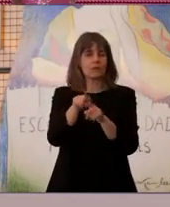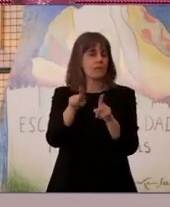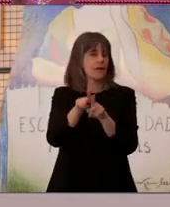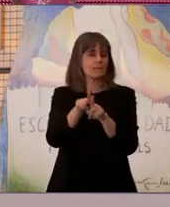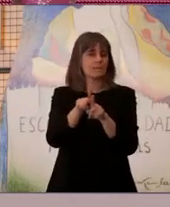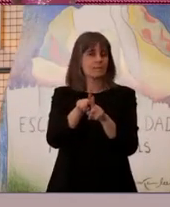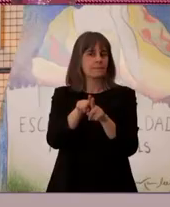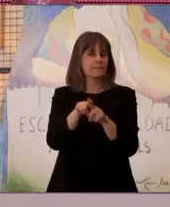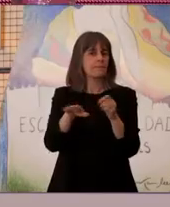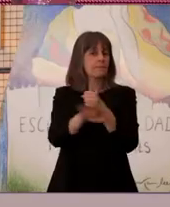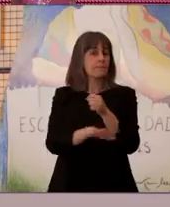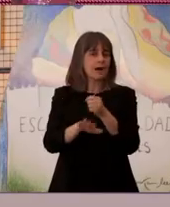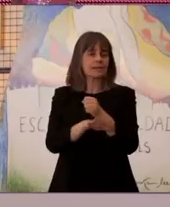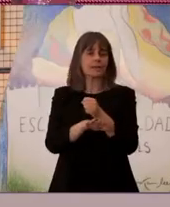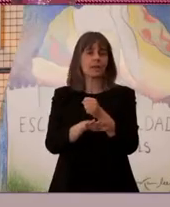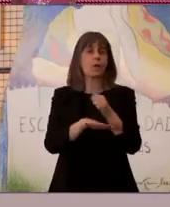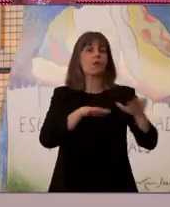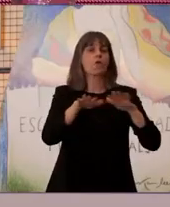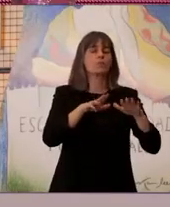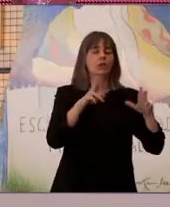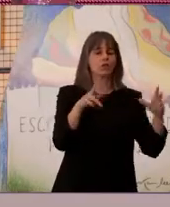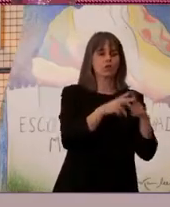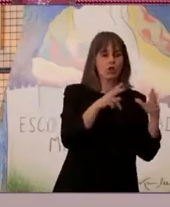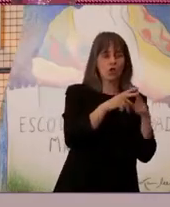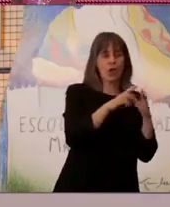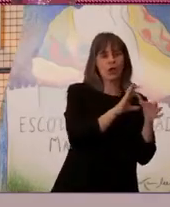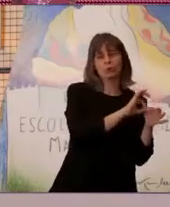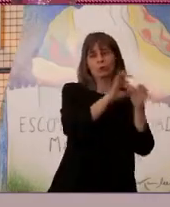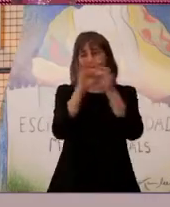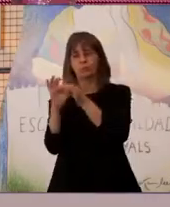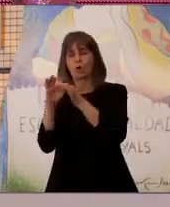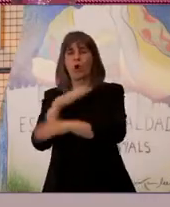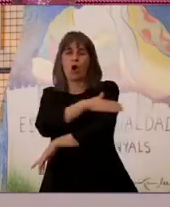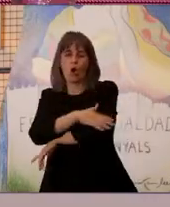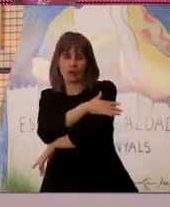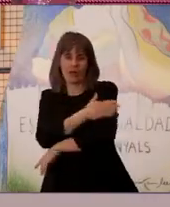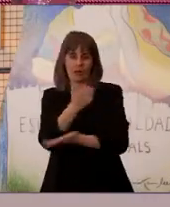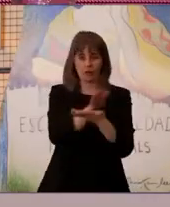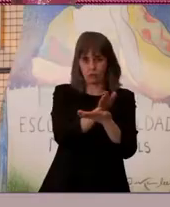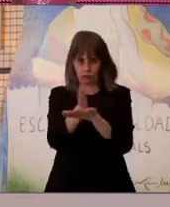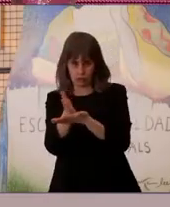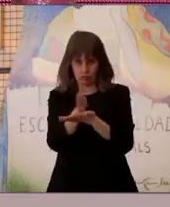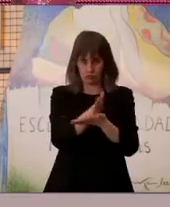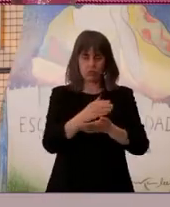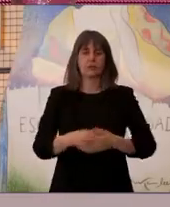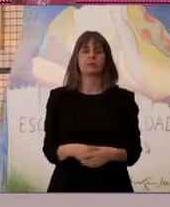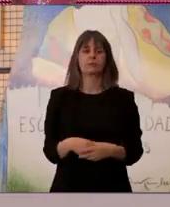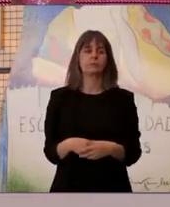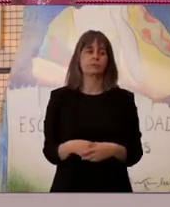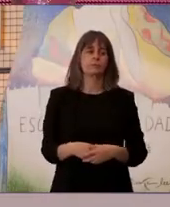del movimiento social con el estado o con el gobierno el que sea al nivel que sea